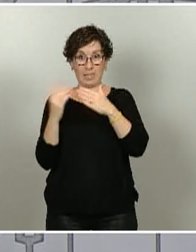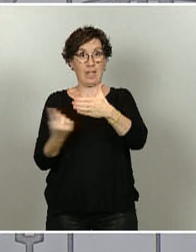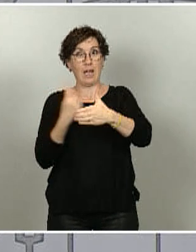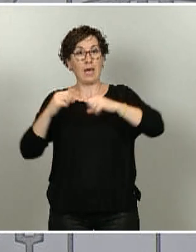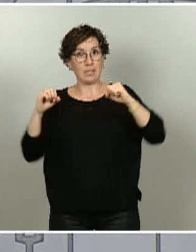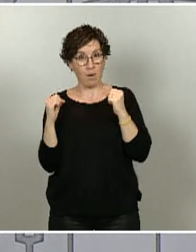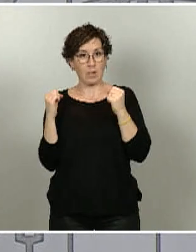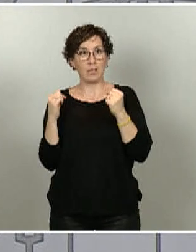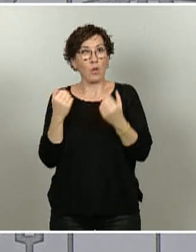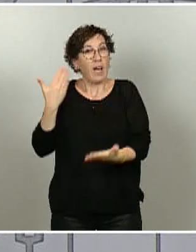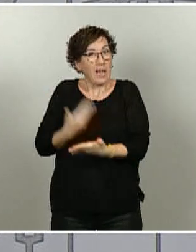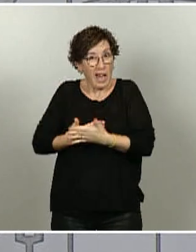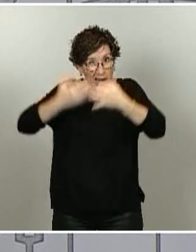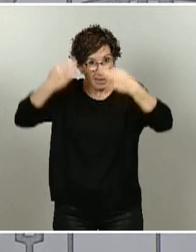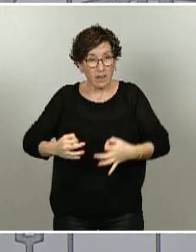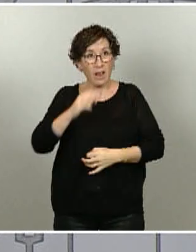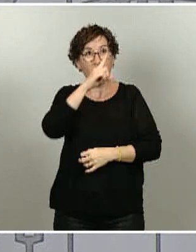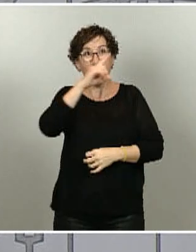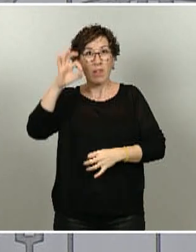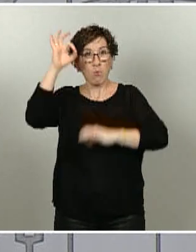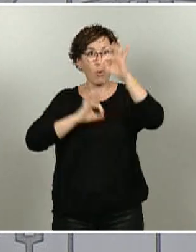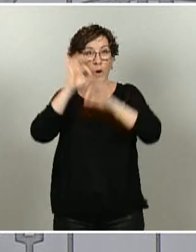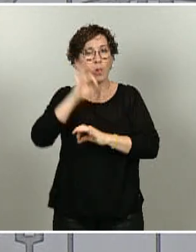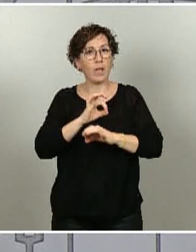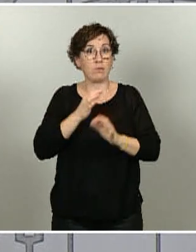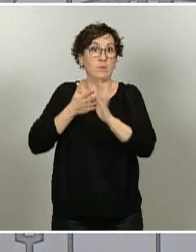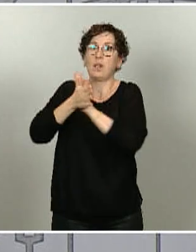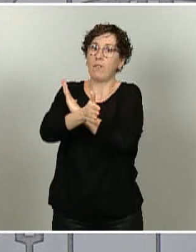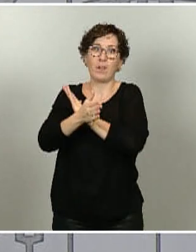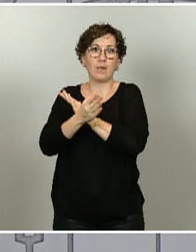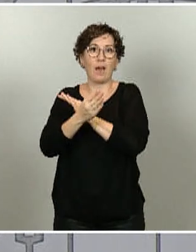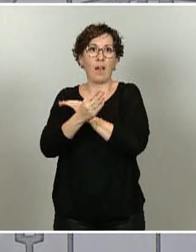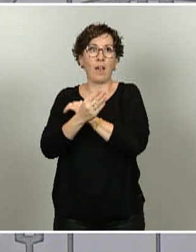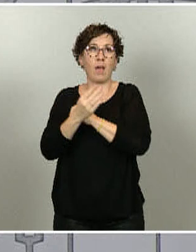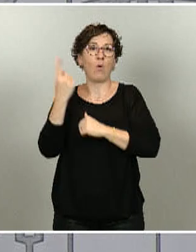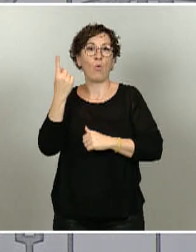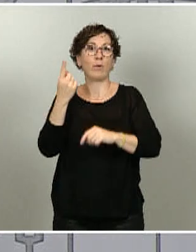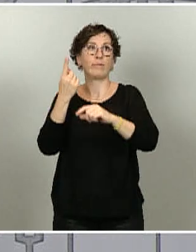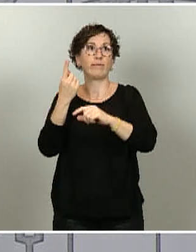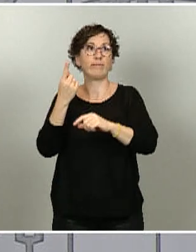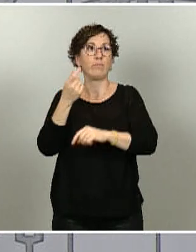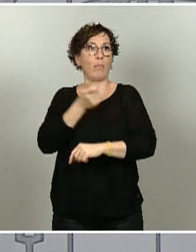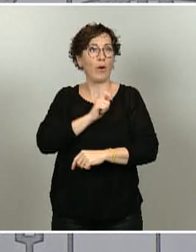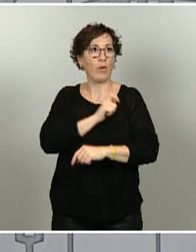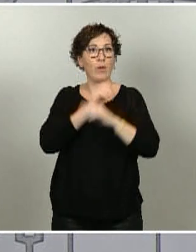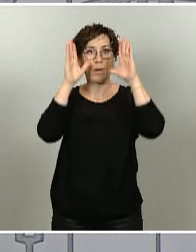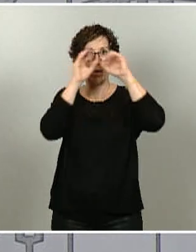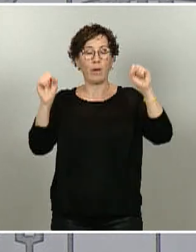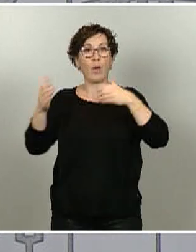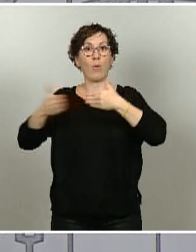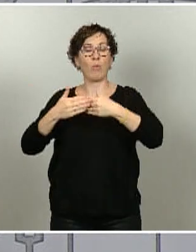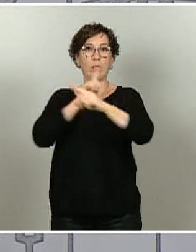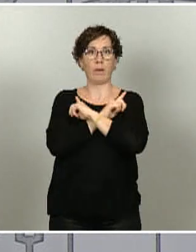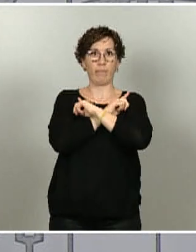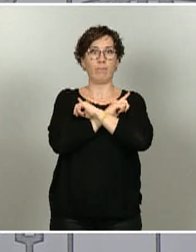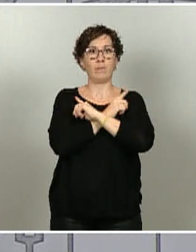100% requeriría que hubiera una persona, una fuerza de seguridad del Estado en la puerta de cada paciente aislado. Esto no se puede hacer. Por lo